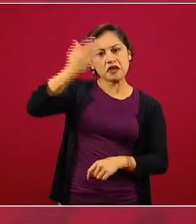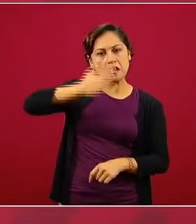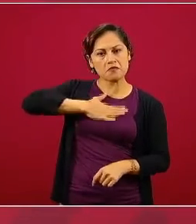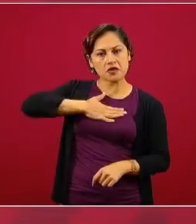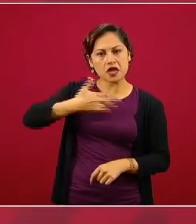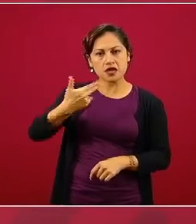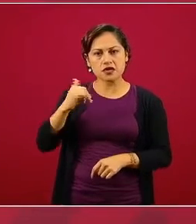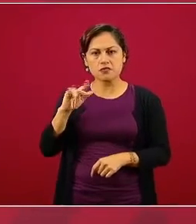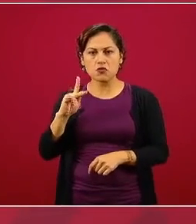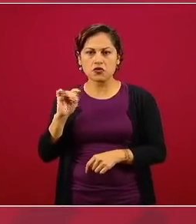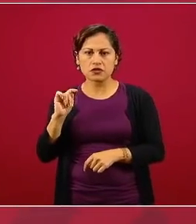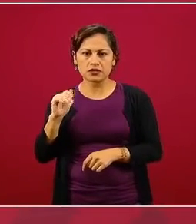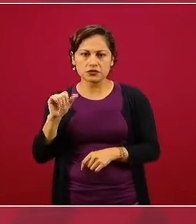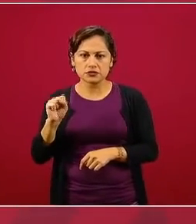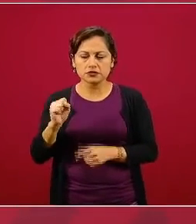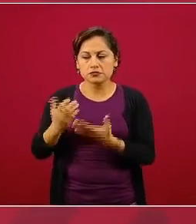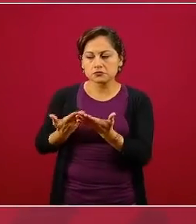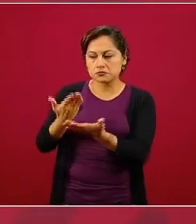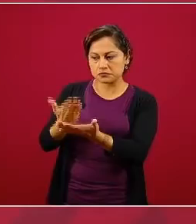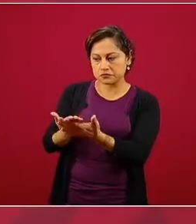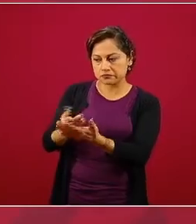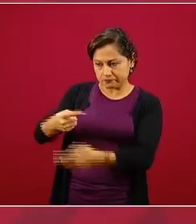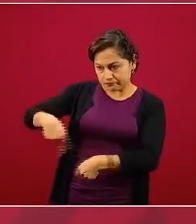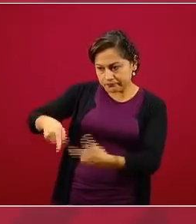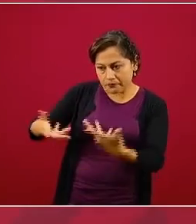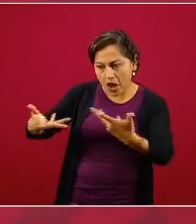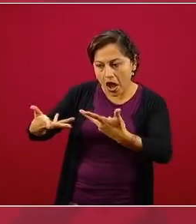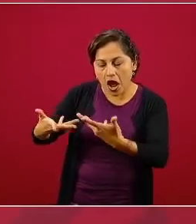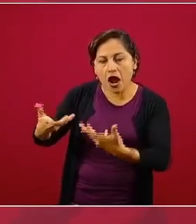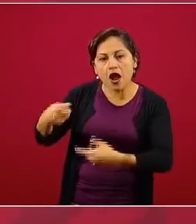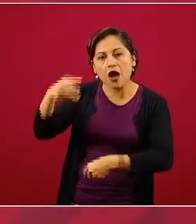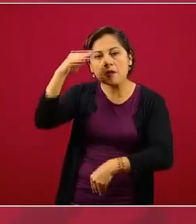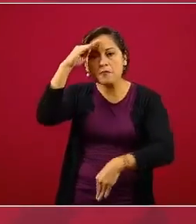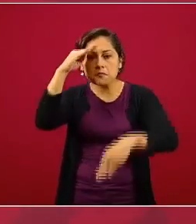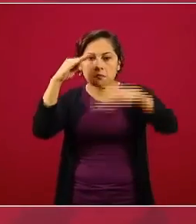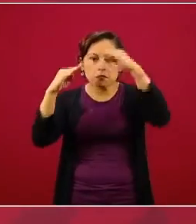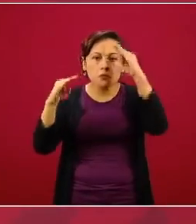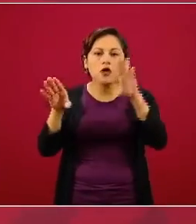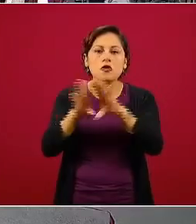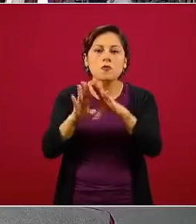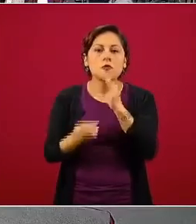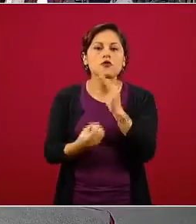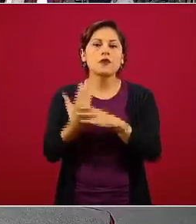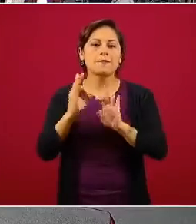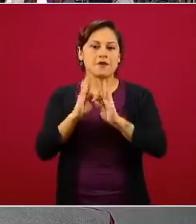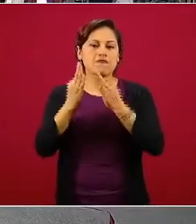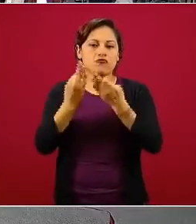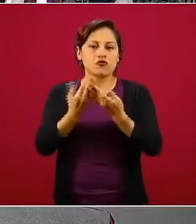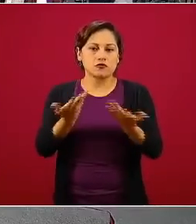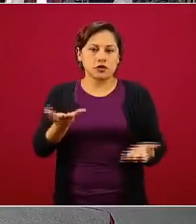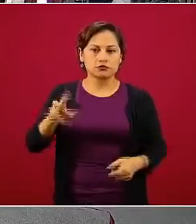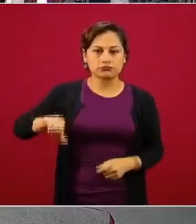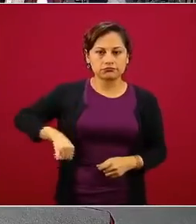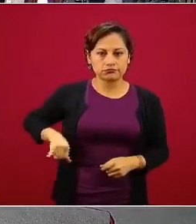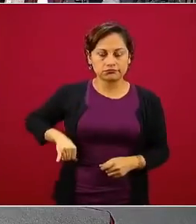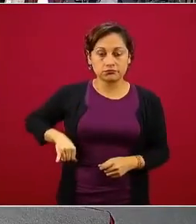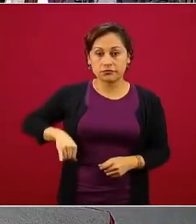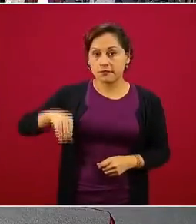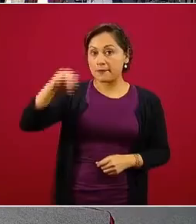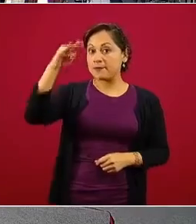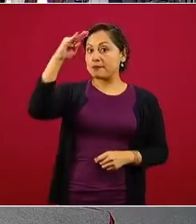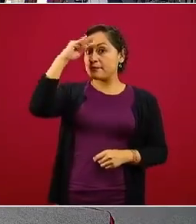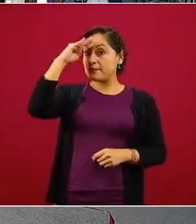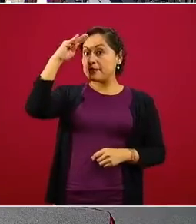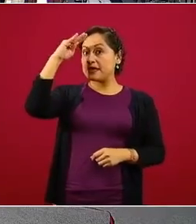a desarrollar algo nuevo, un aporte interesante, pensando en el regreso a